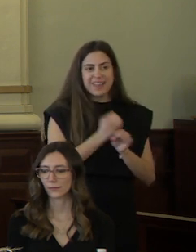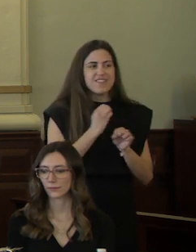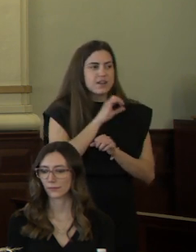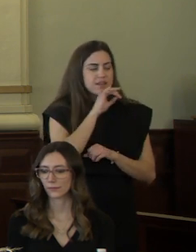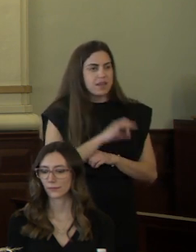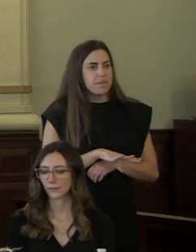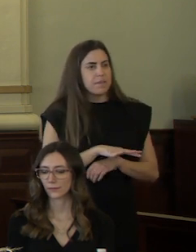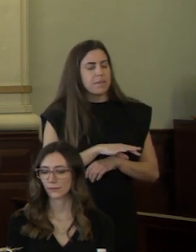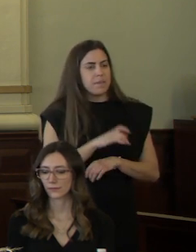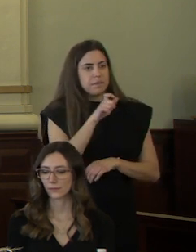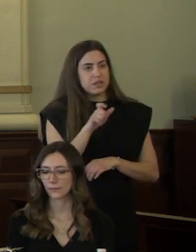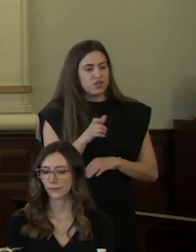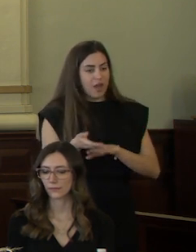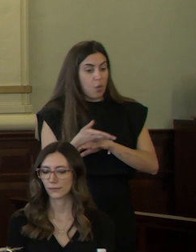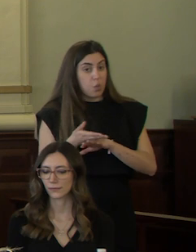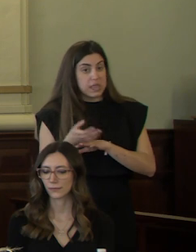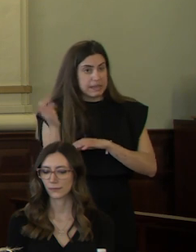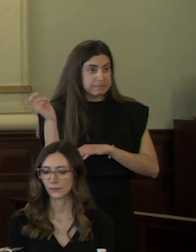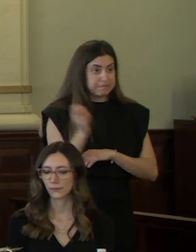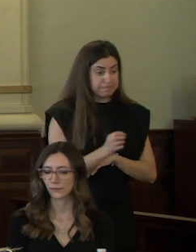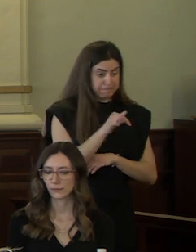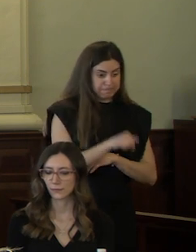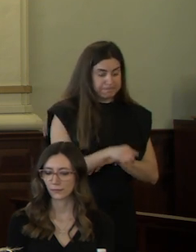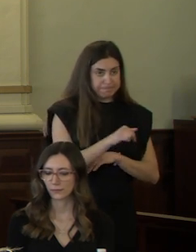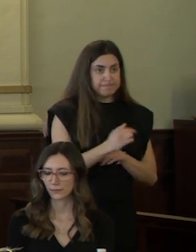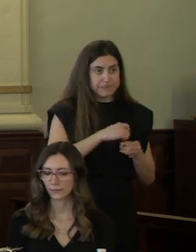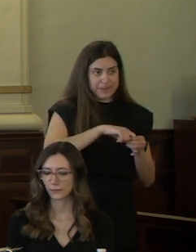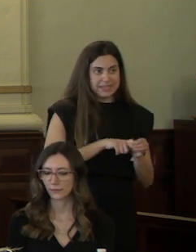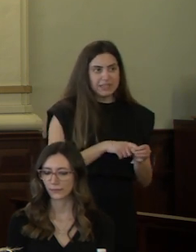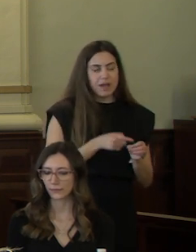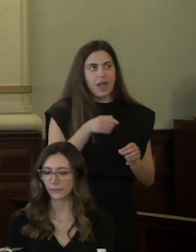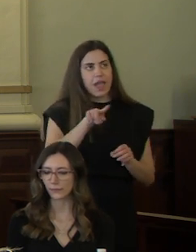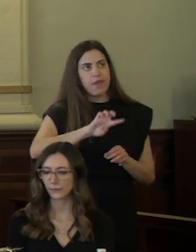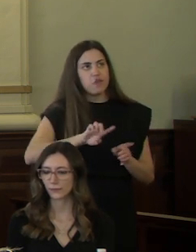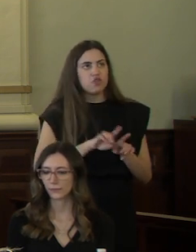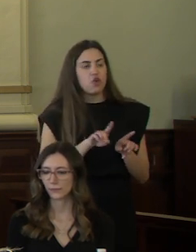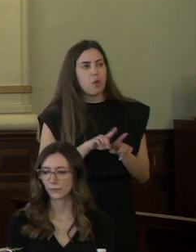que viene desde la Junta, y